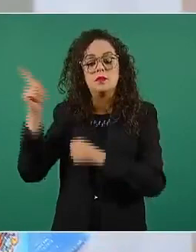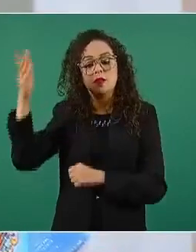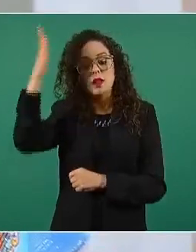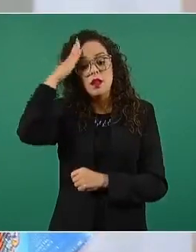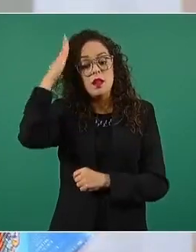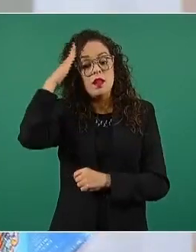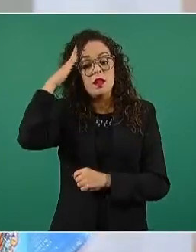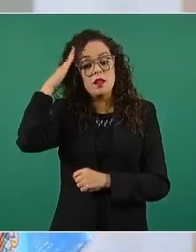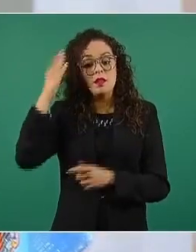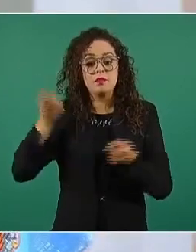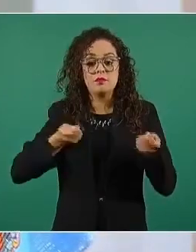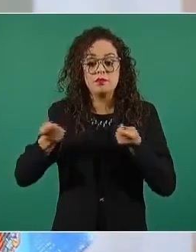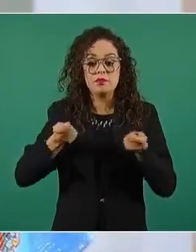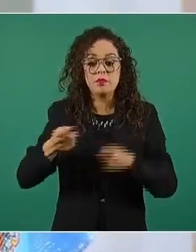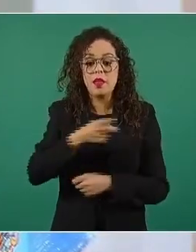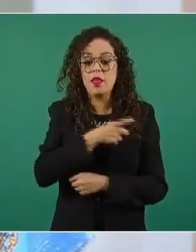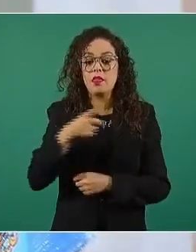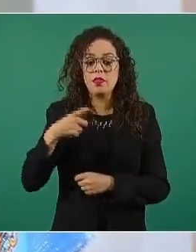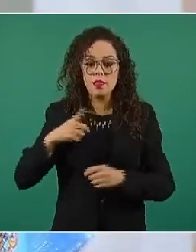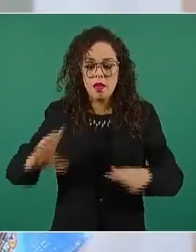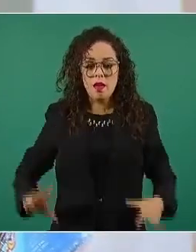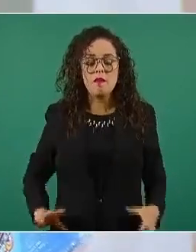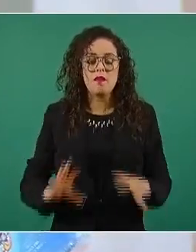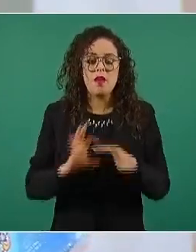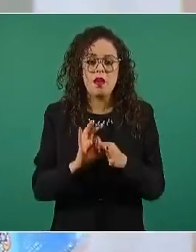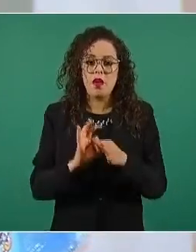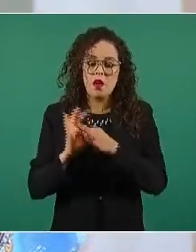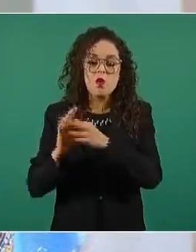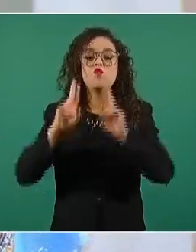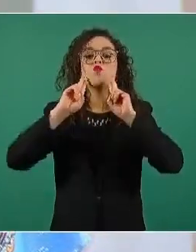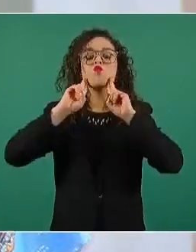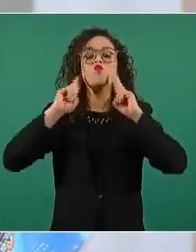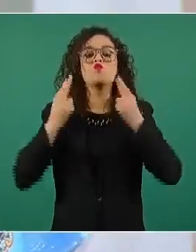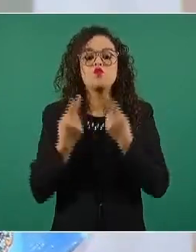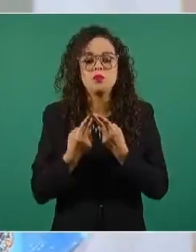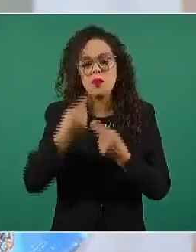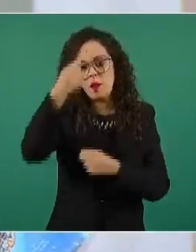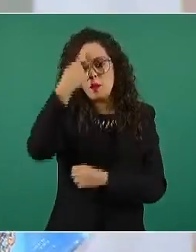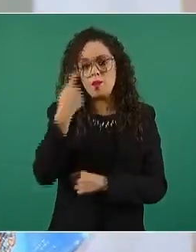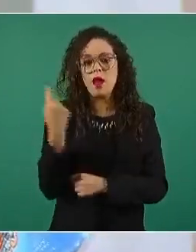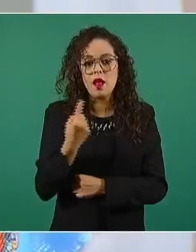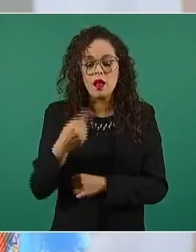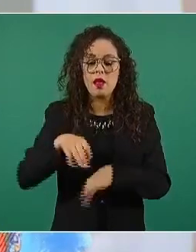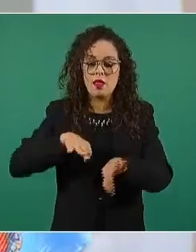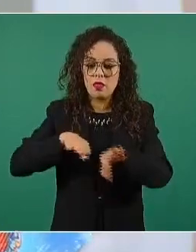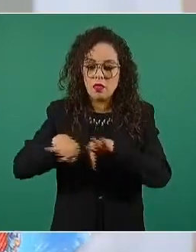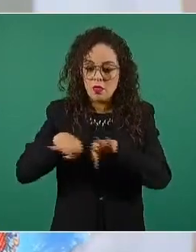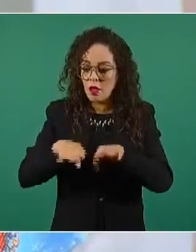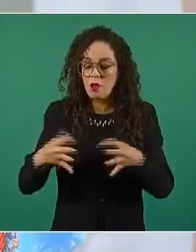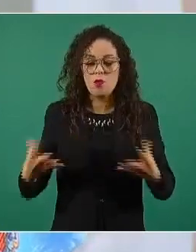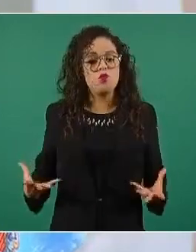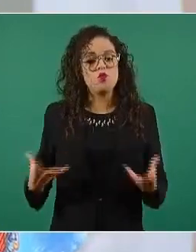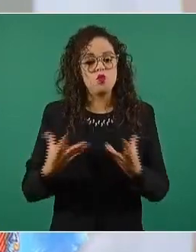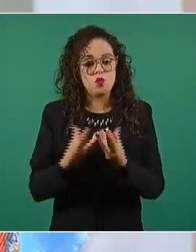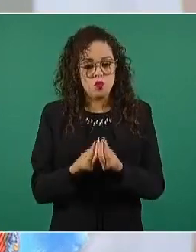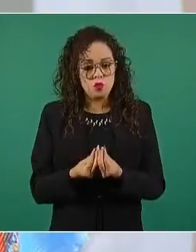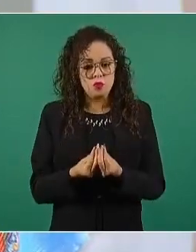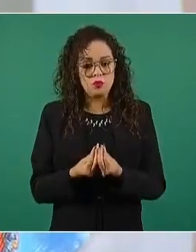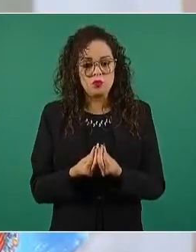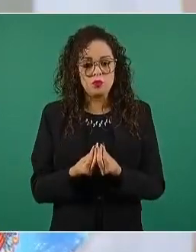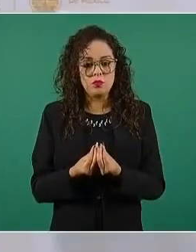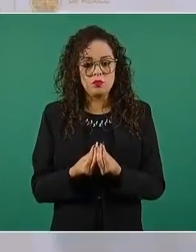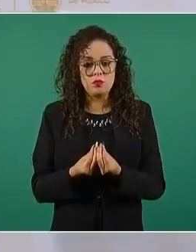deben unirse para trabajar y conservar